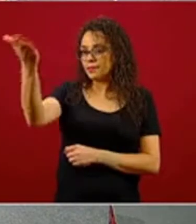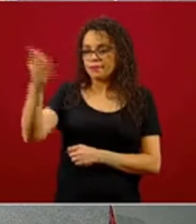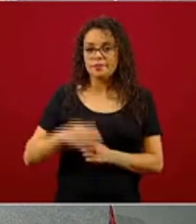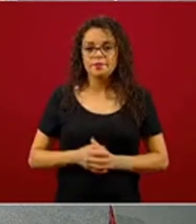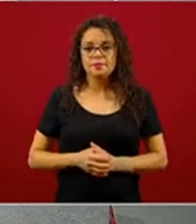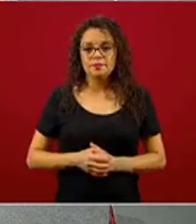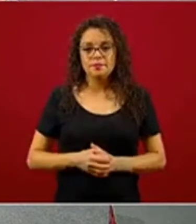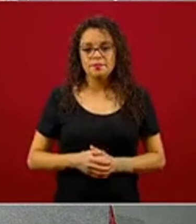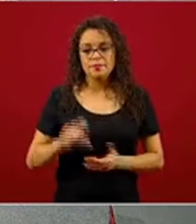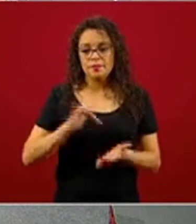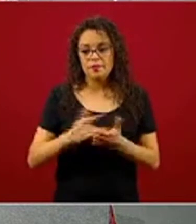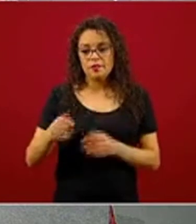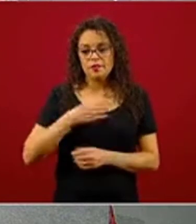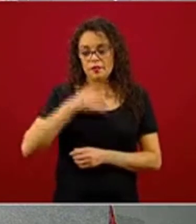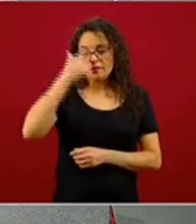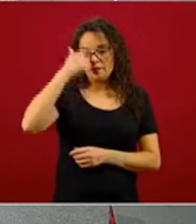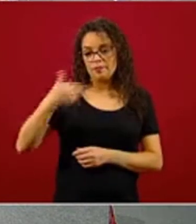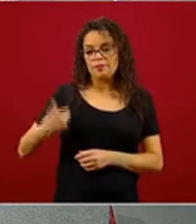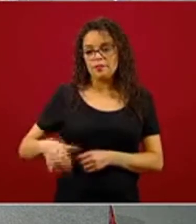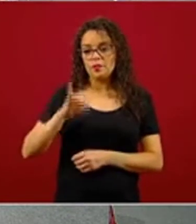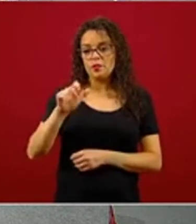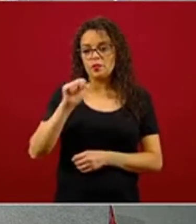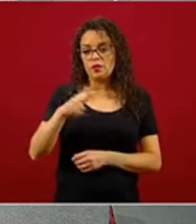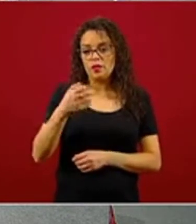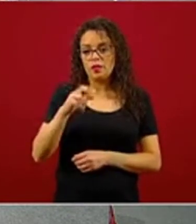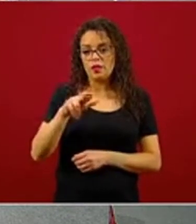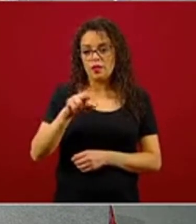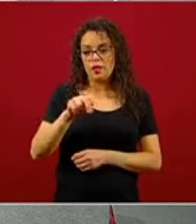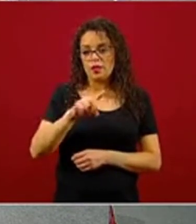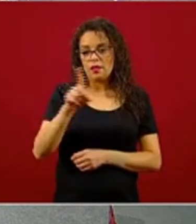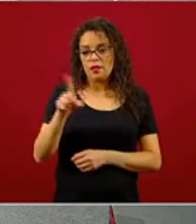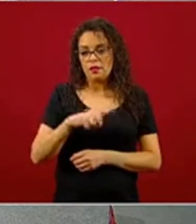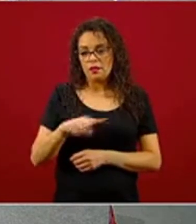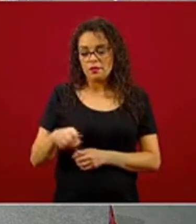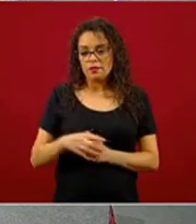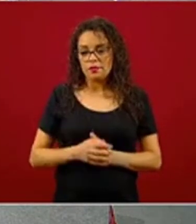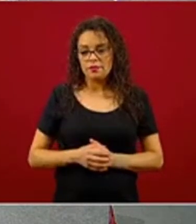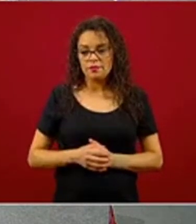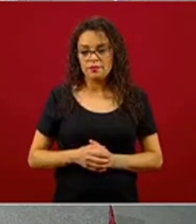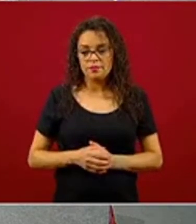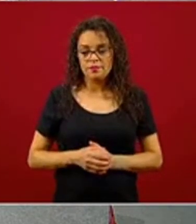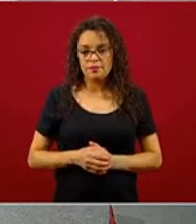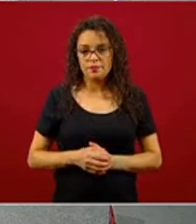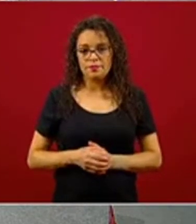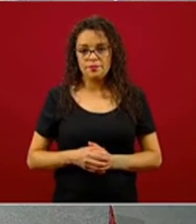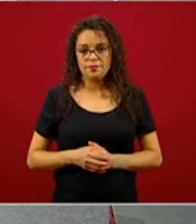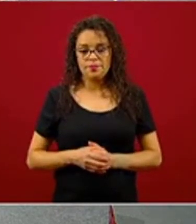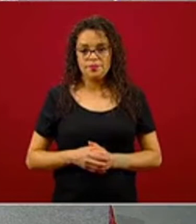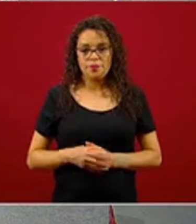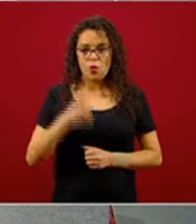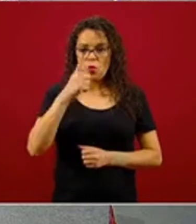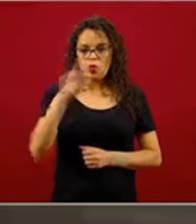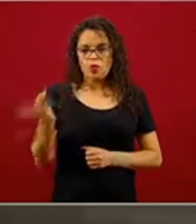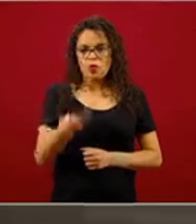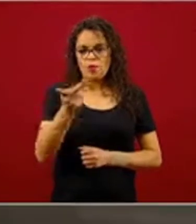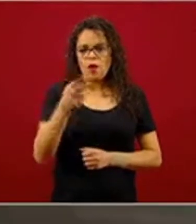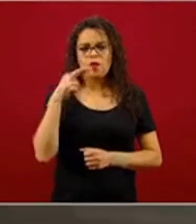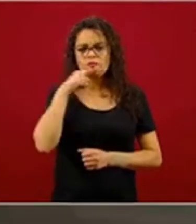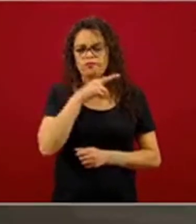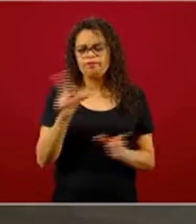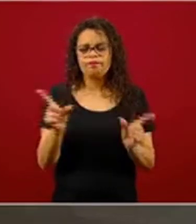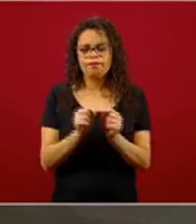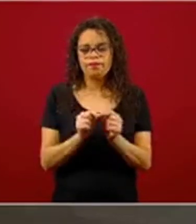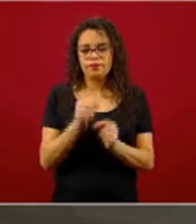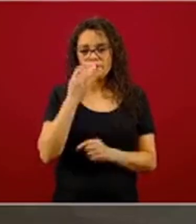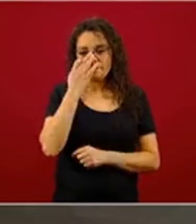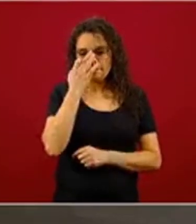buenas noches. Juan Hernández del periódico Basta de Grupo Cantón. Oye. Nada más una pregunta rápida, chiquita.